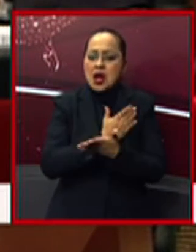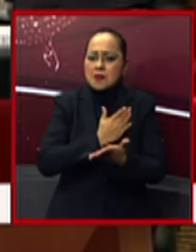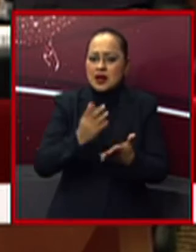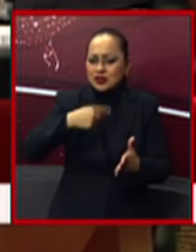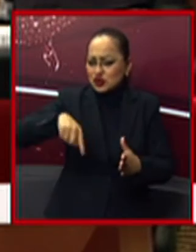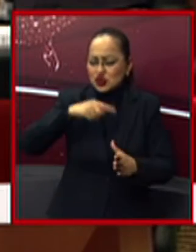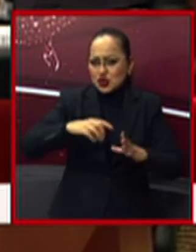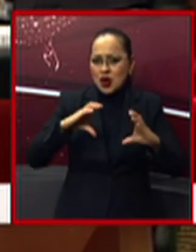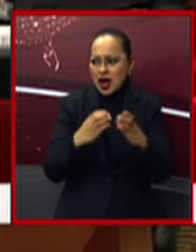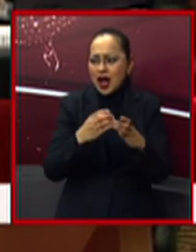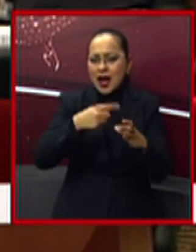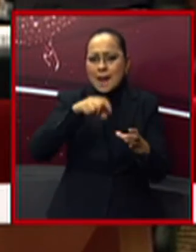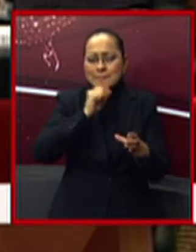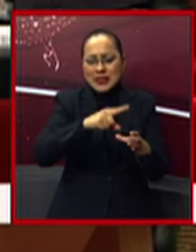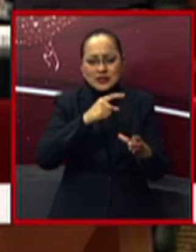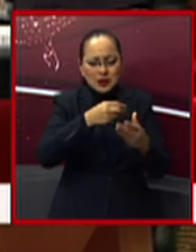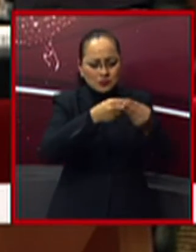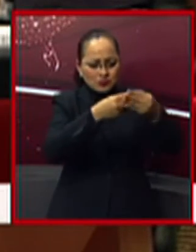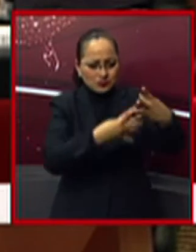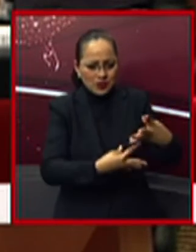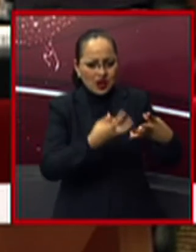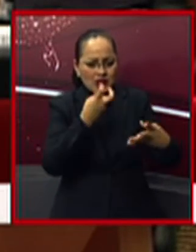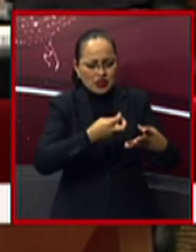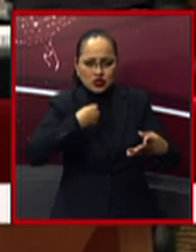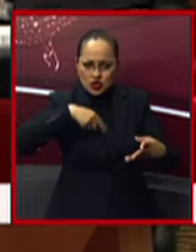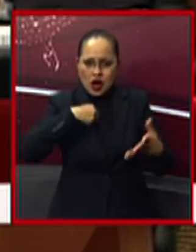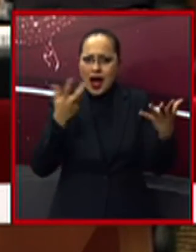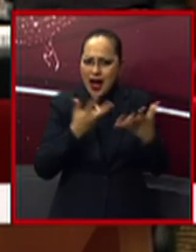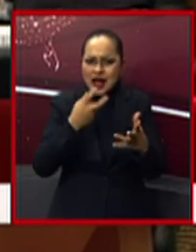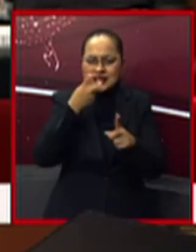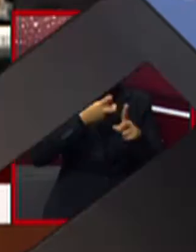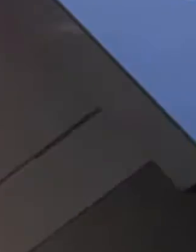no cambia la esencia de la crítica que hicimos.